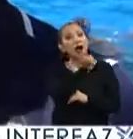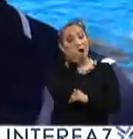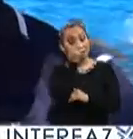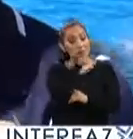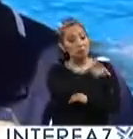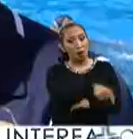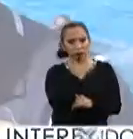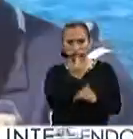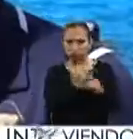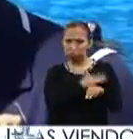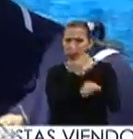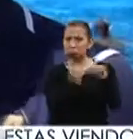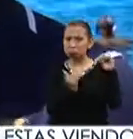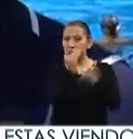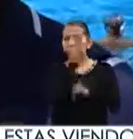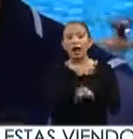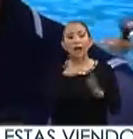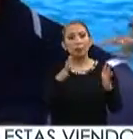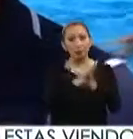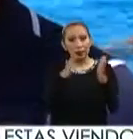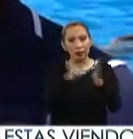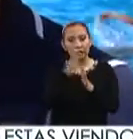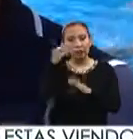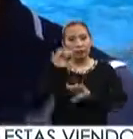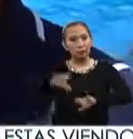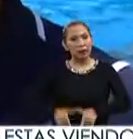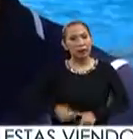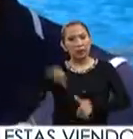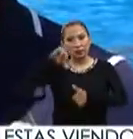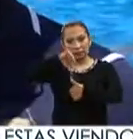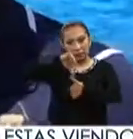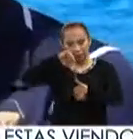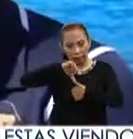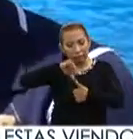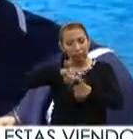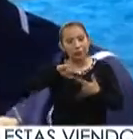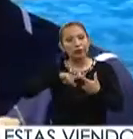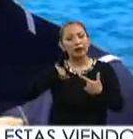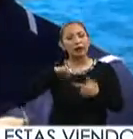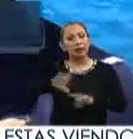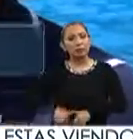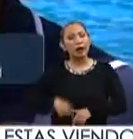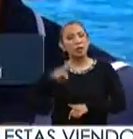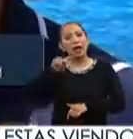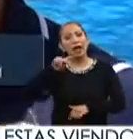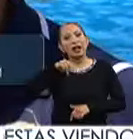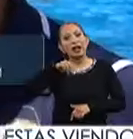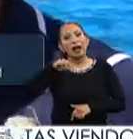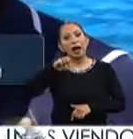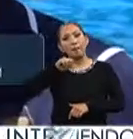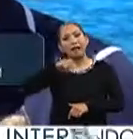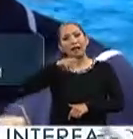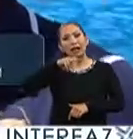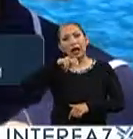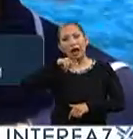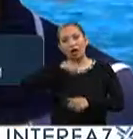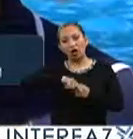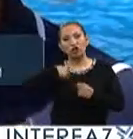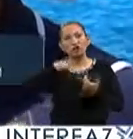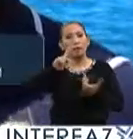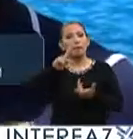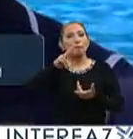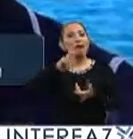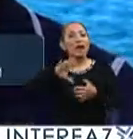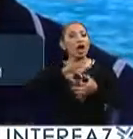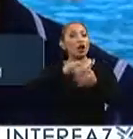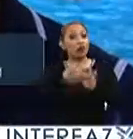estudiantes destacados. Tenemos participación en campeonatos centroamericanos, campeonatos panamericanos, campeonatos